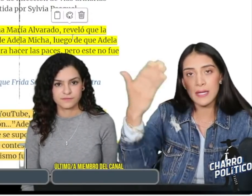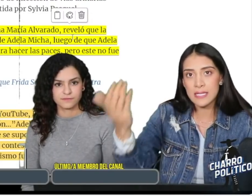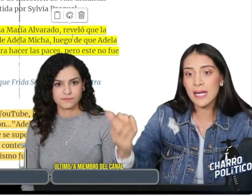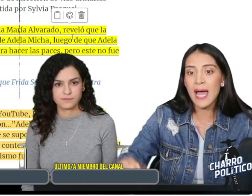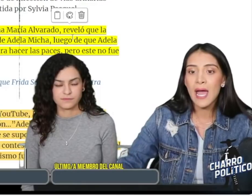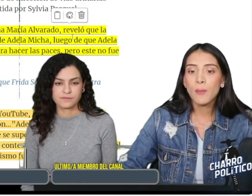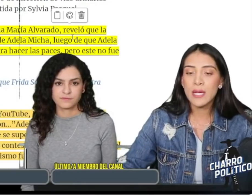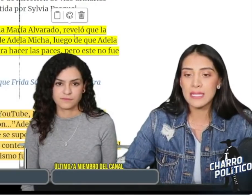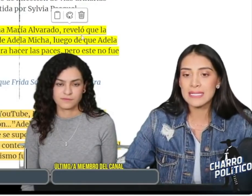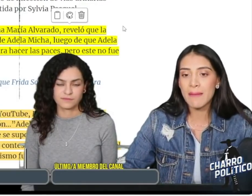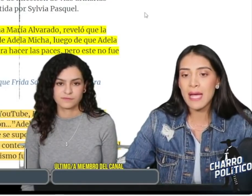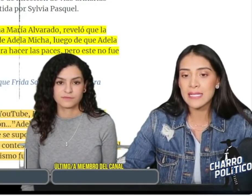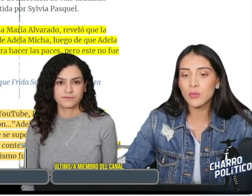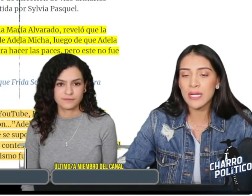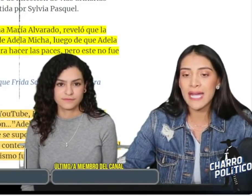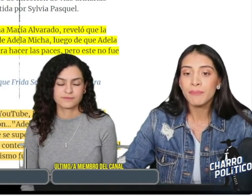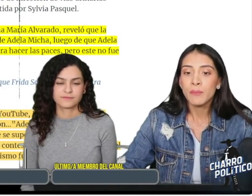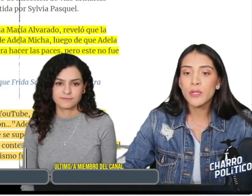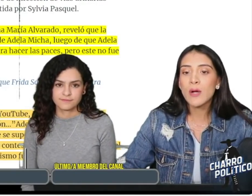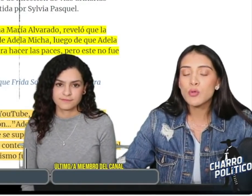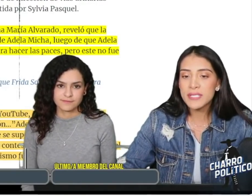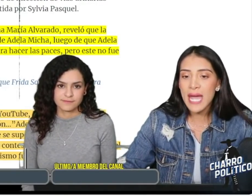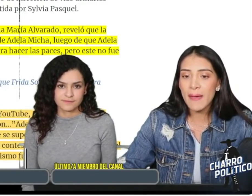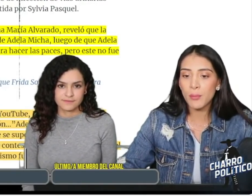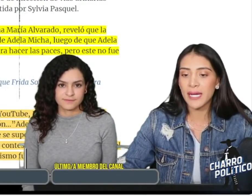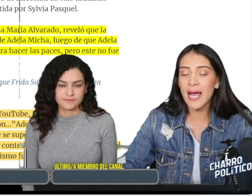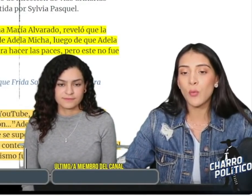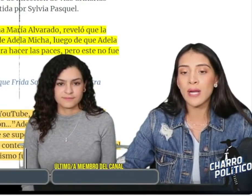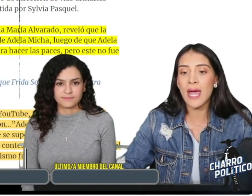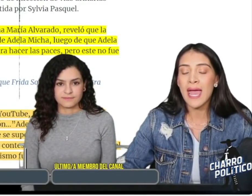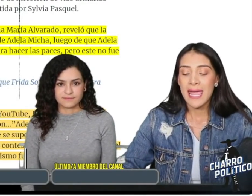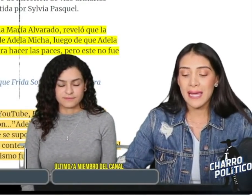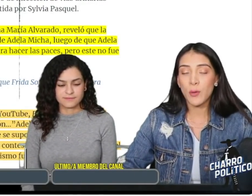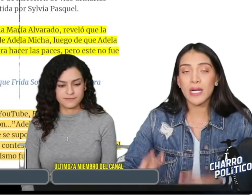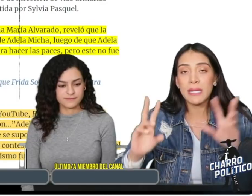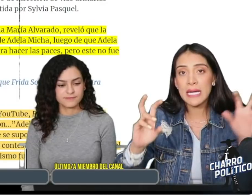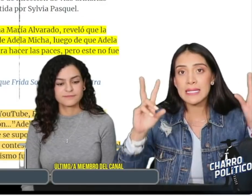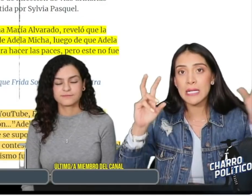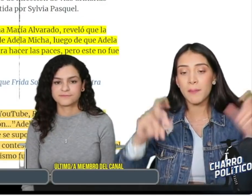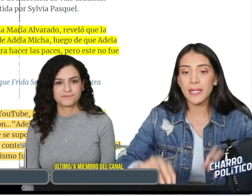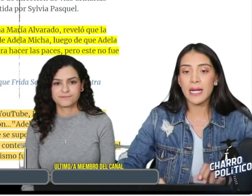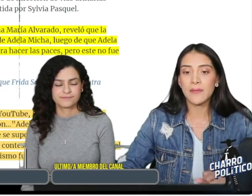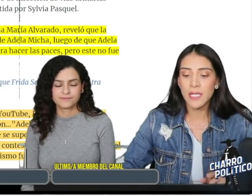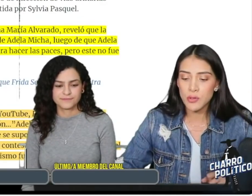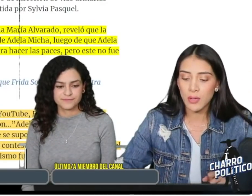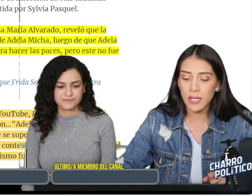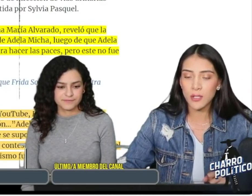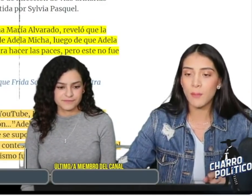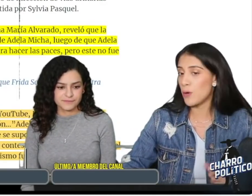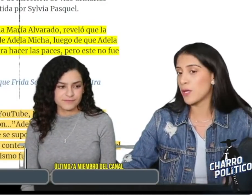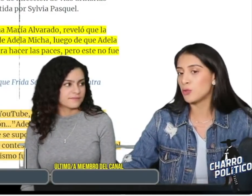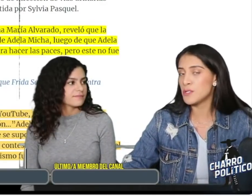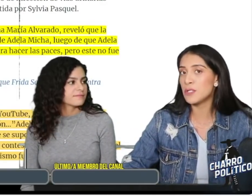señoras falleciera, pues estaba, según ella, muy angustiada porque era una buena amiga de Silvia Pinal y le tenía mucho